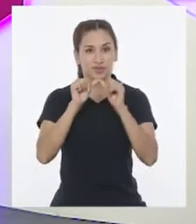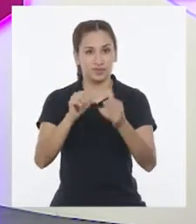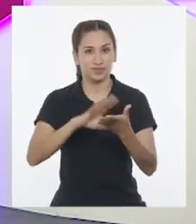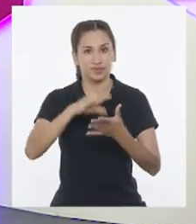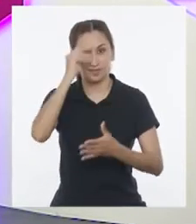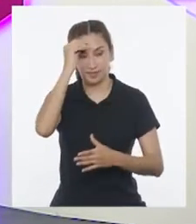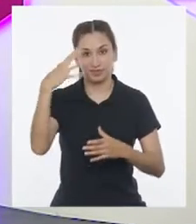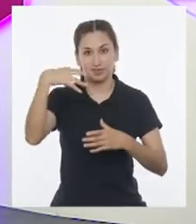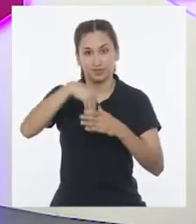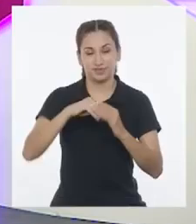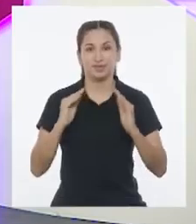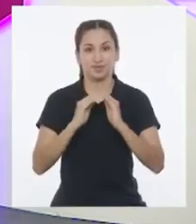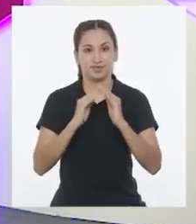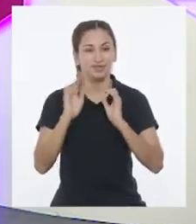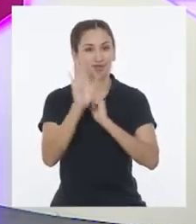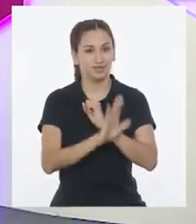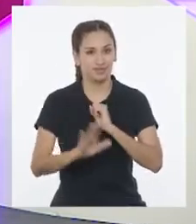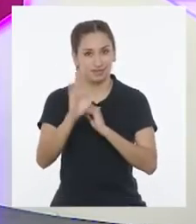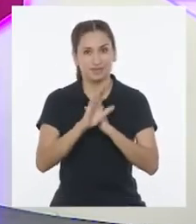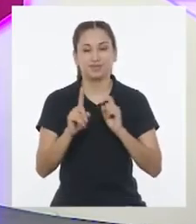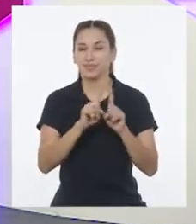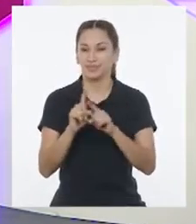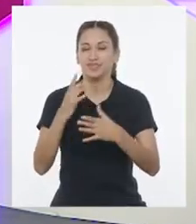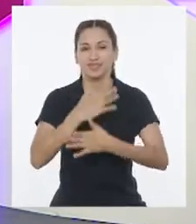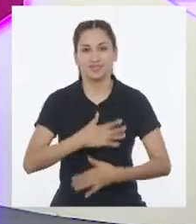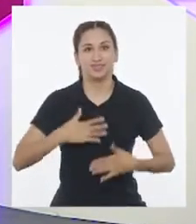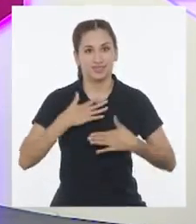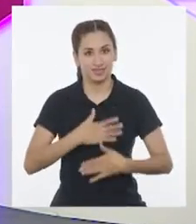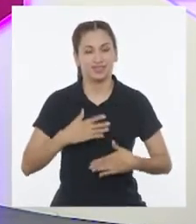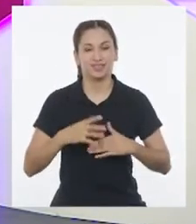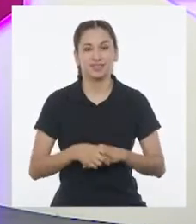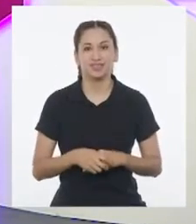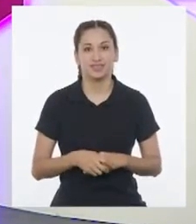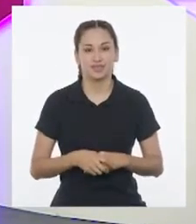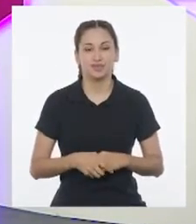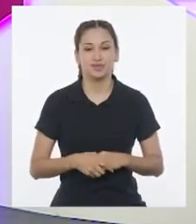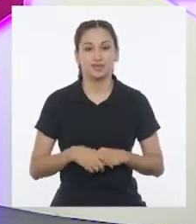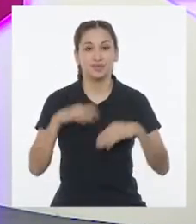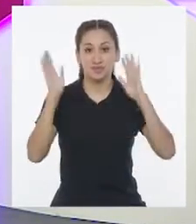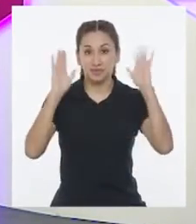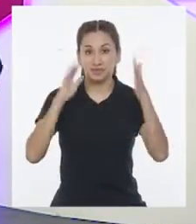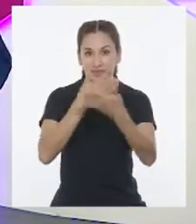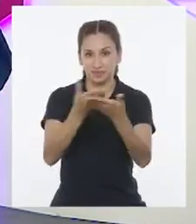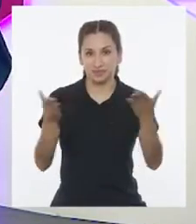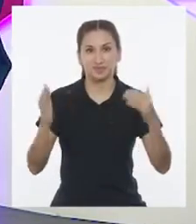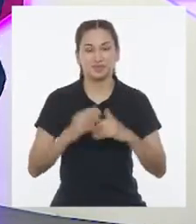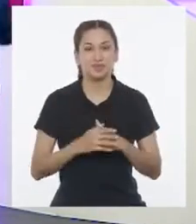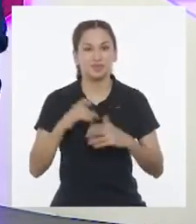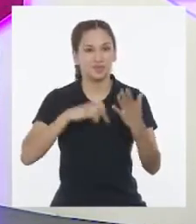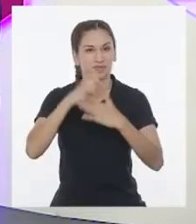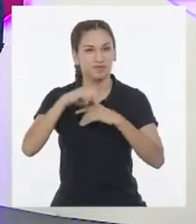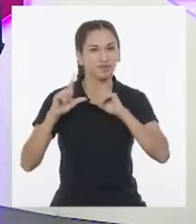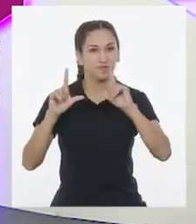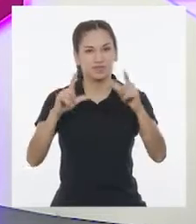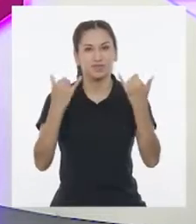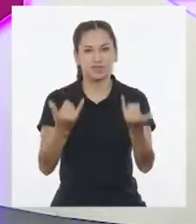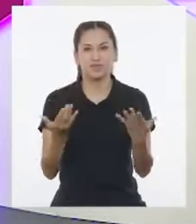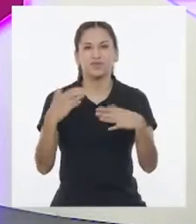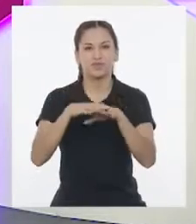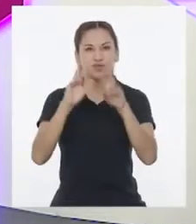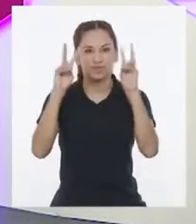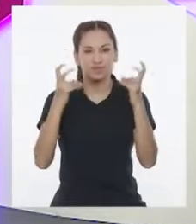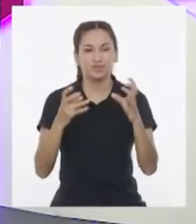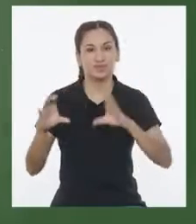de Educación para continuar aprendiendo desde casa de manera segura Y divertida. Hola chicos. Y el programa de